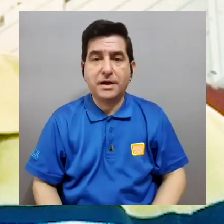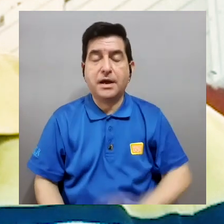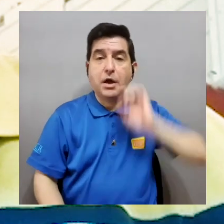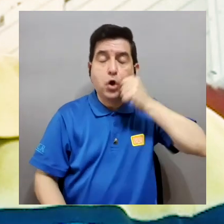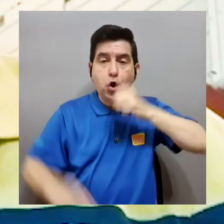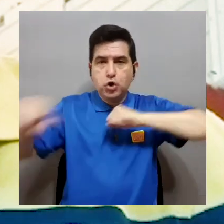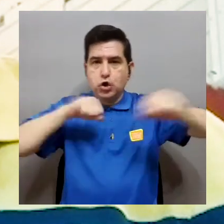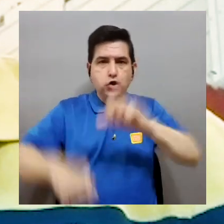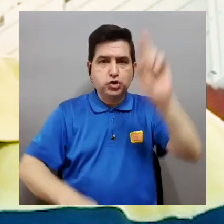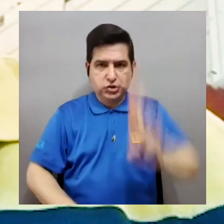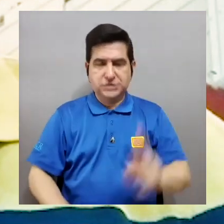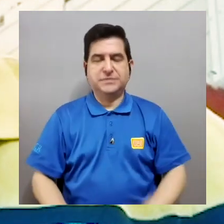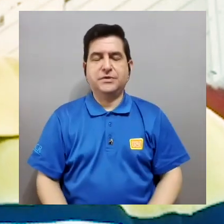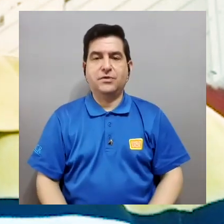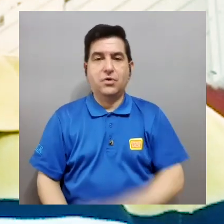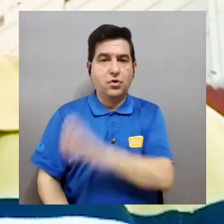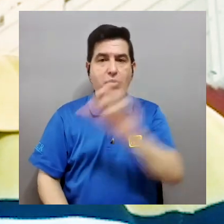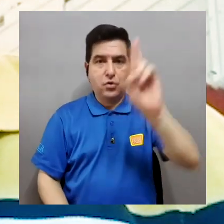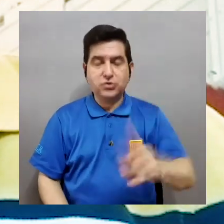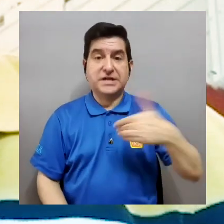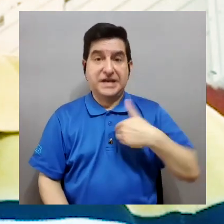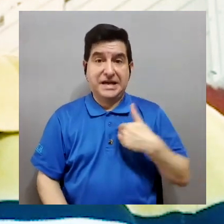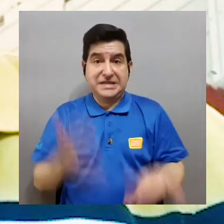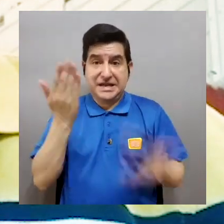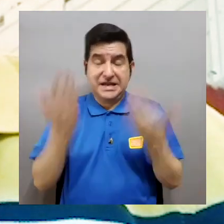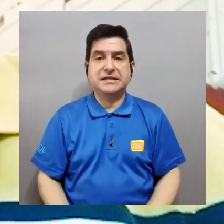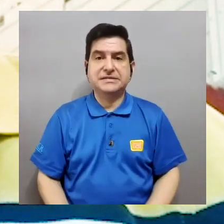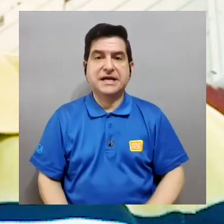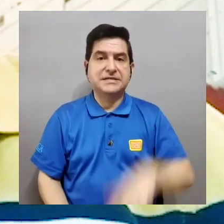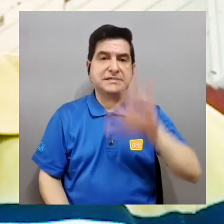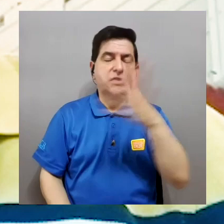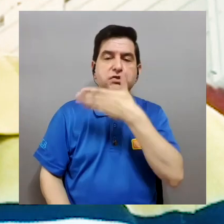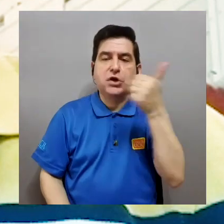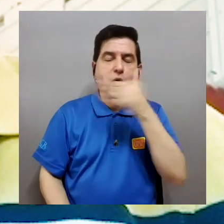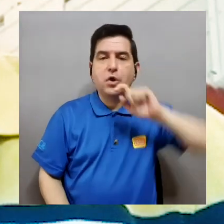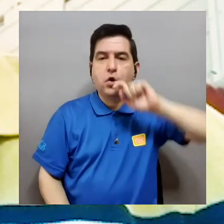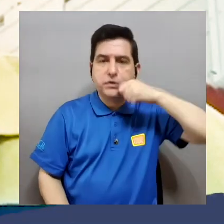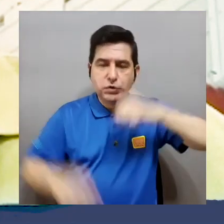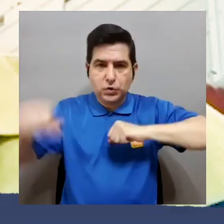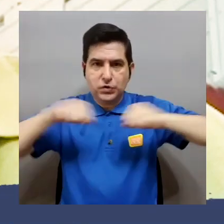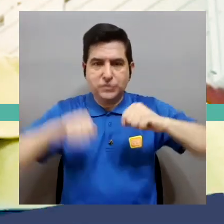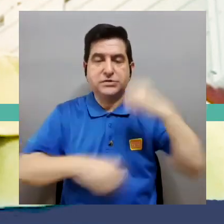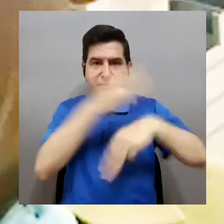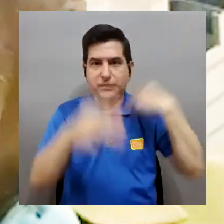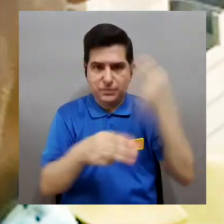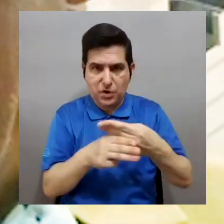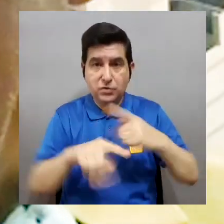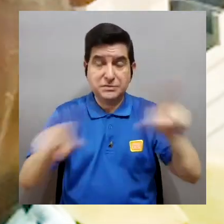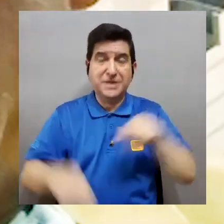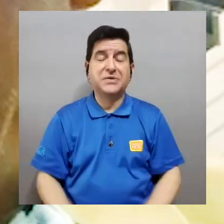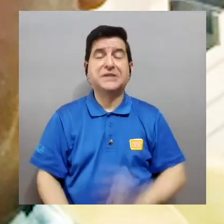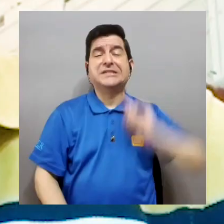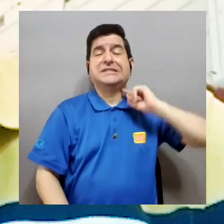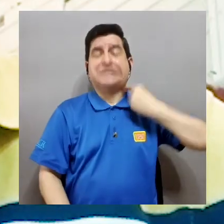código sísmico de Costa Rica. Costa Rica probablemente está entre los 5 mejores códigos sísmicos del mundo, pero eso